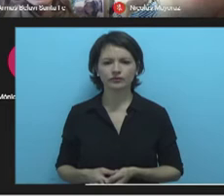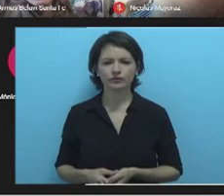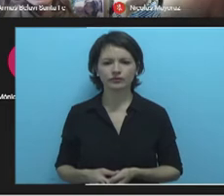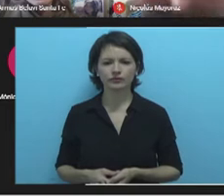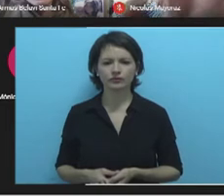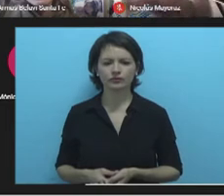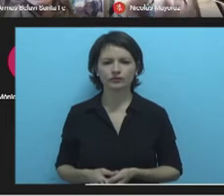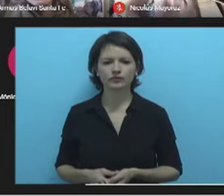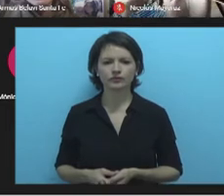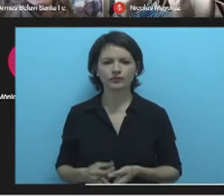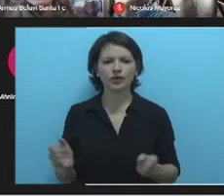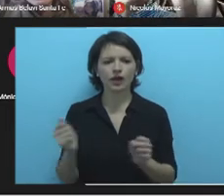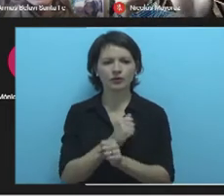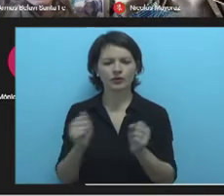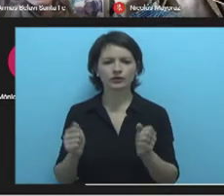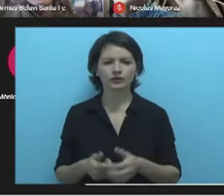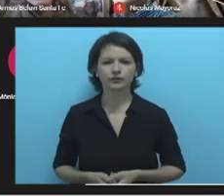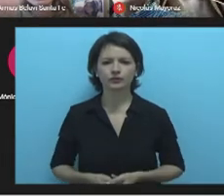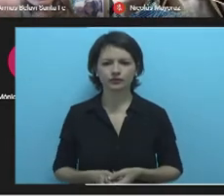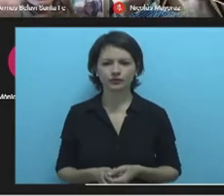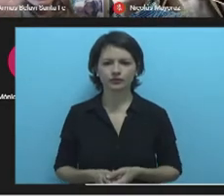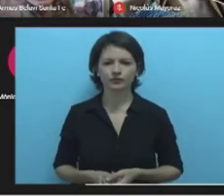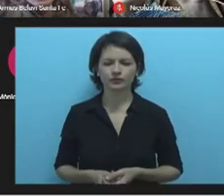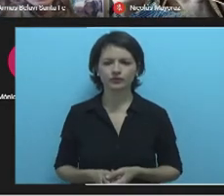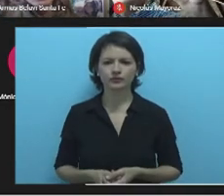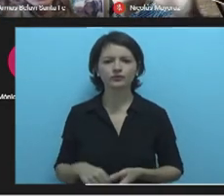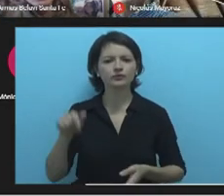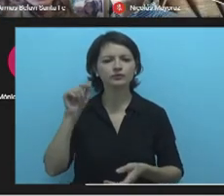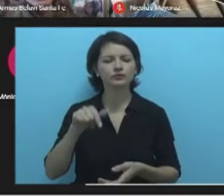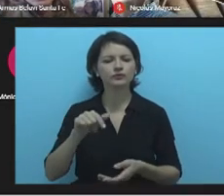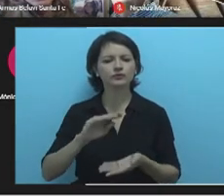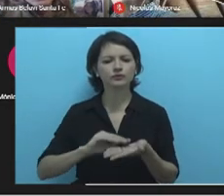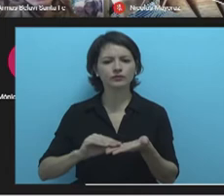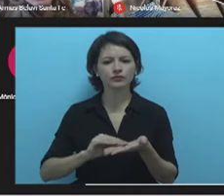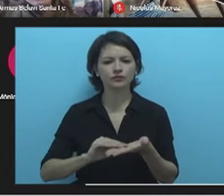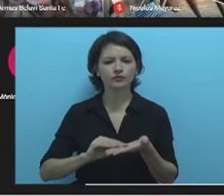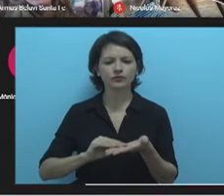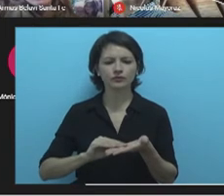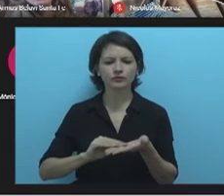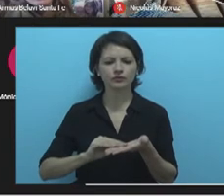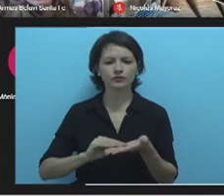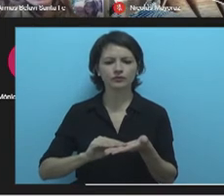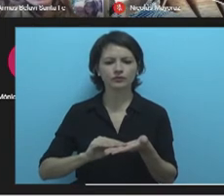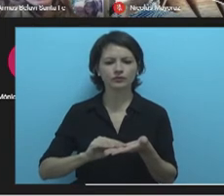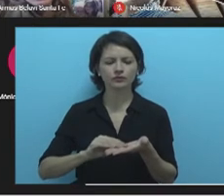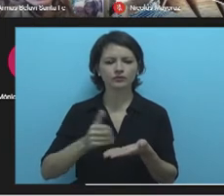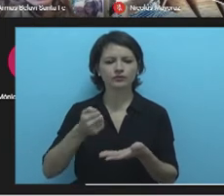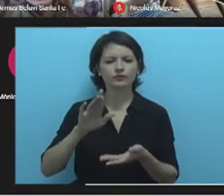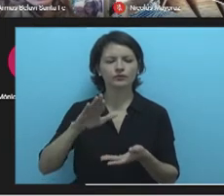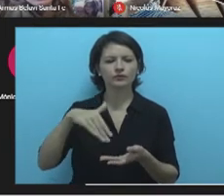de declaración aprobado tiene la palabra la diputada natalia armas